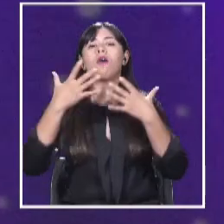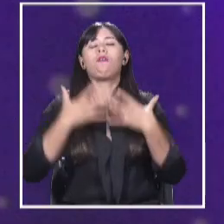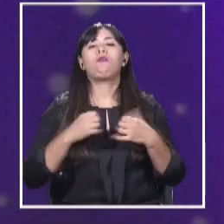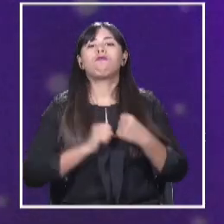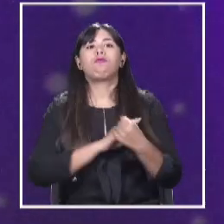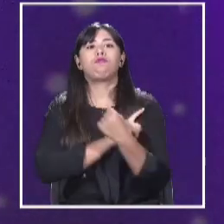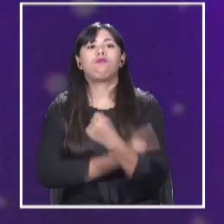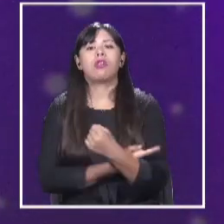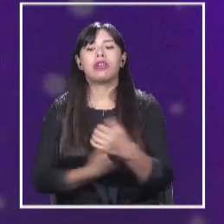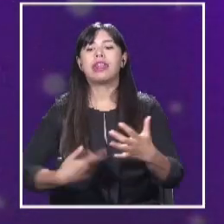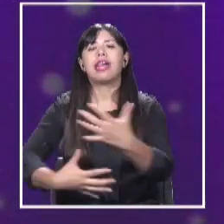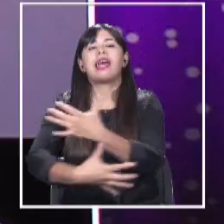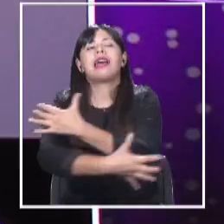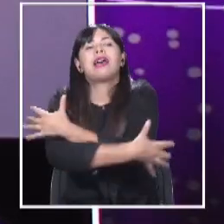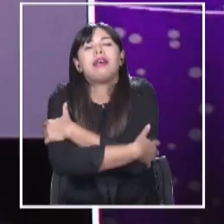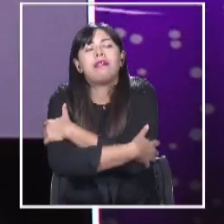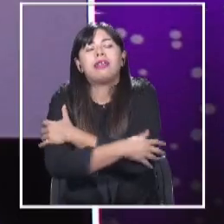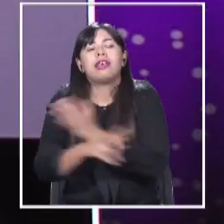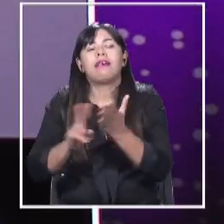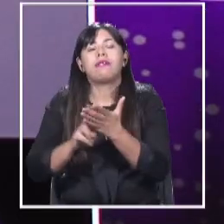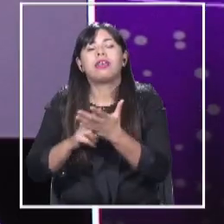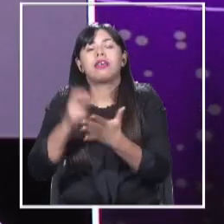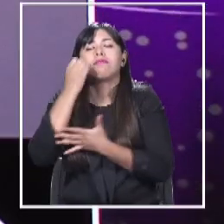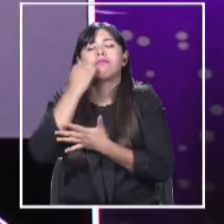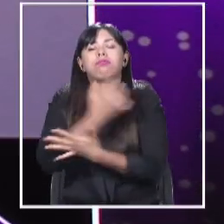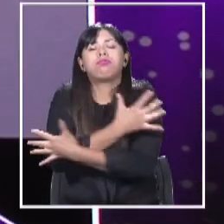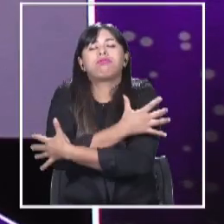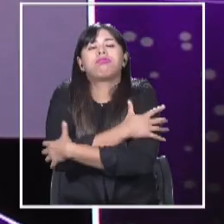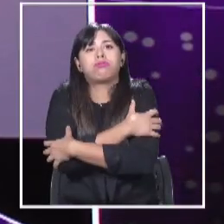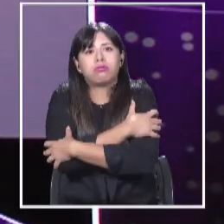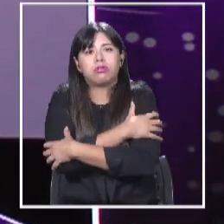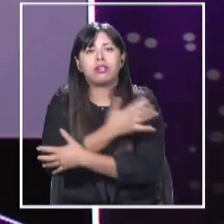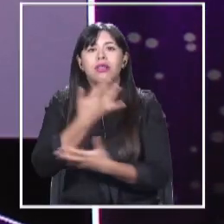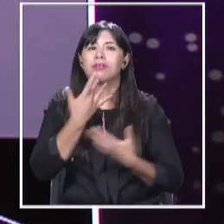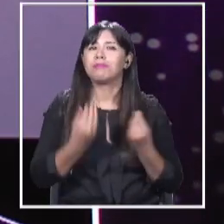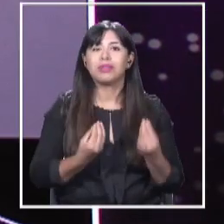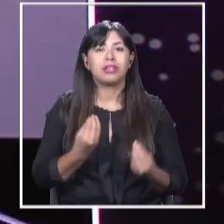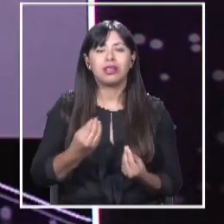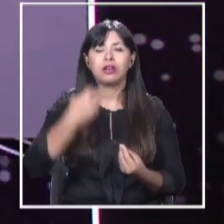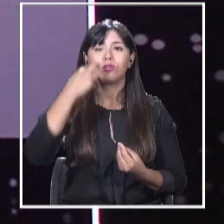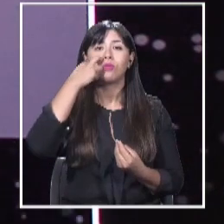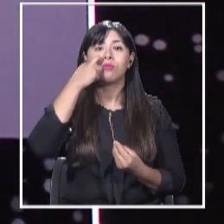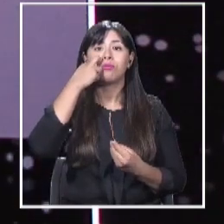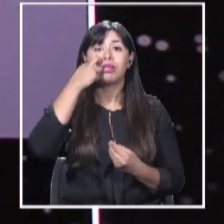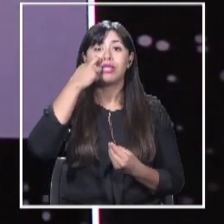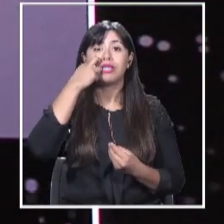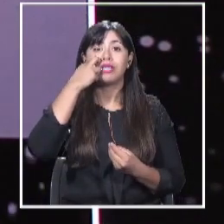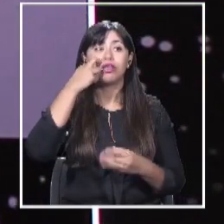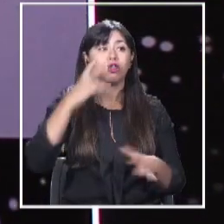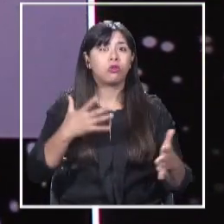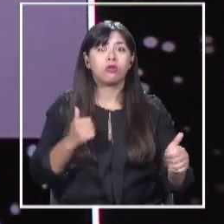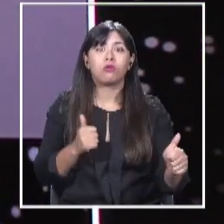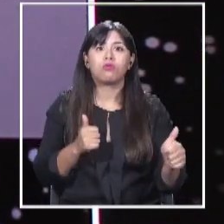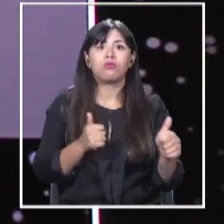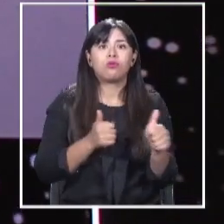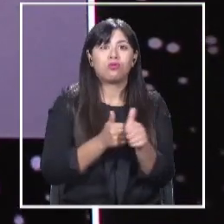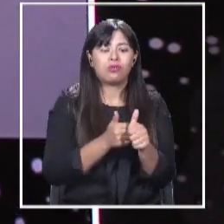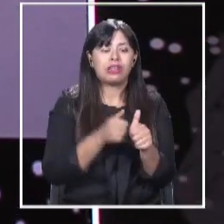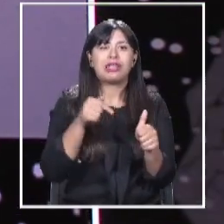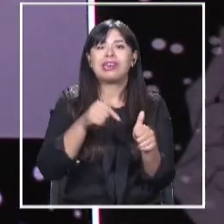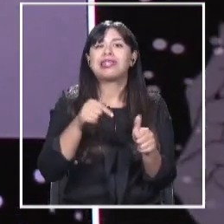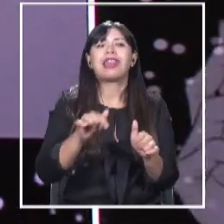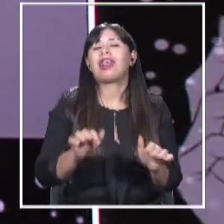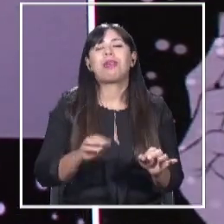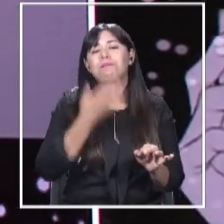impacto de un abrazo de carne y hueso. Porque es que la especie humana gana en las distancias cortas y eso creo que se va a mantener